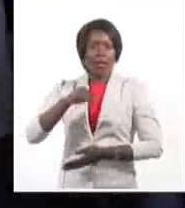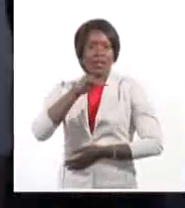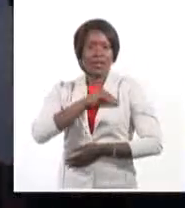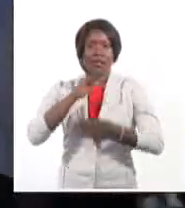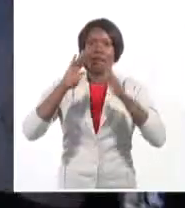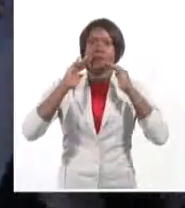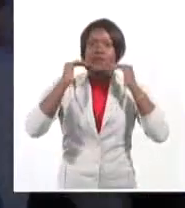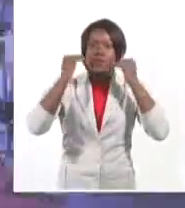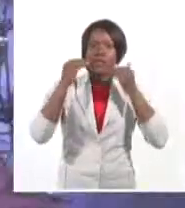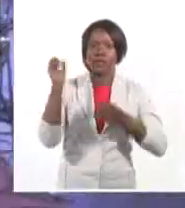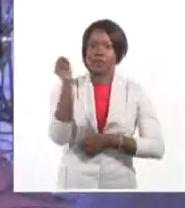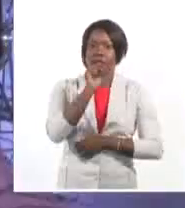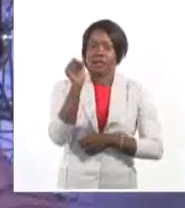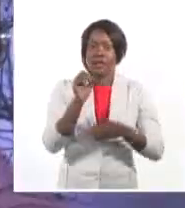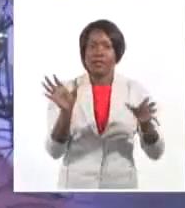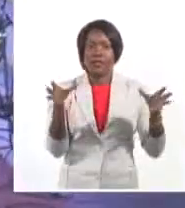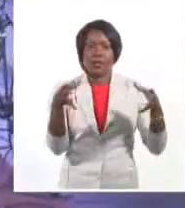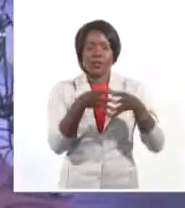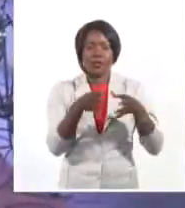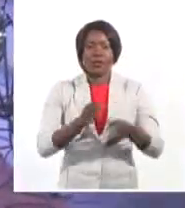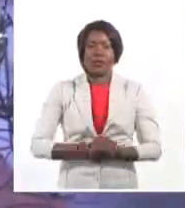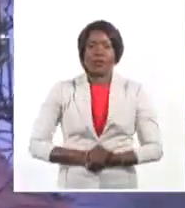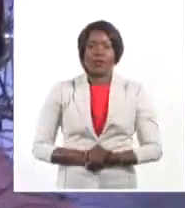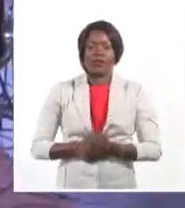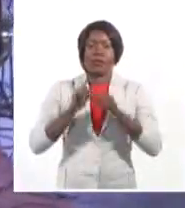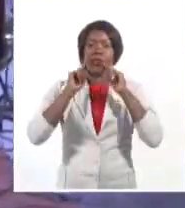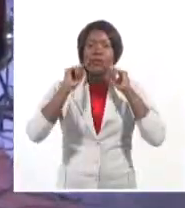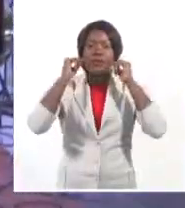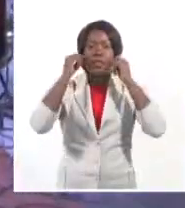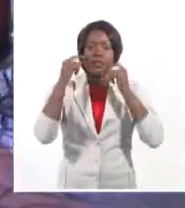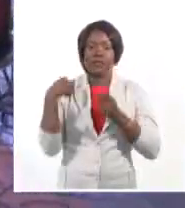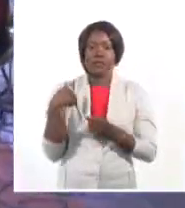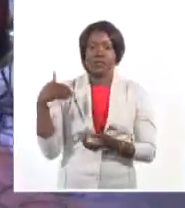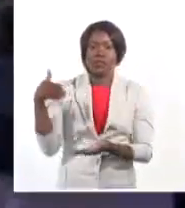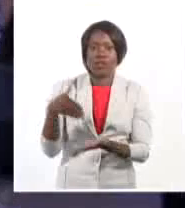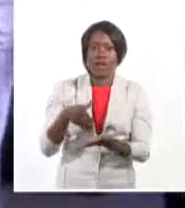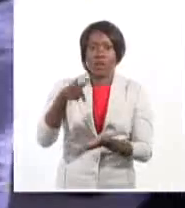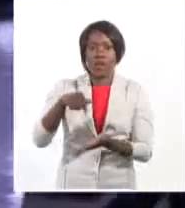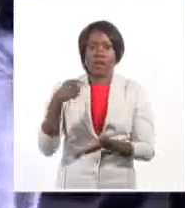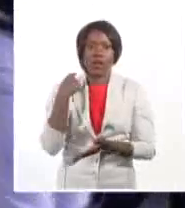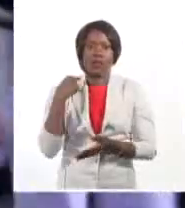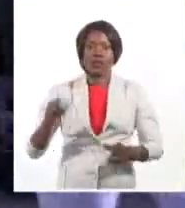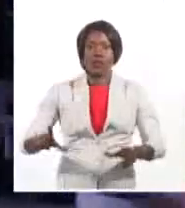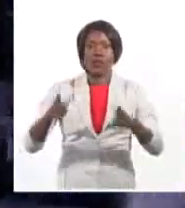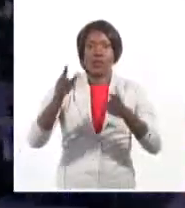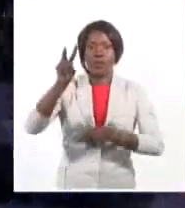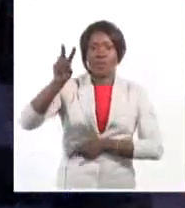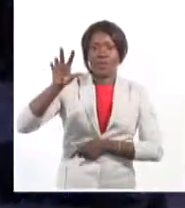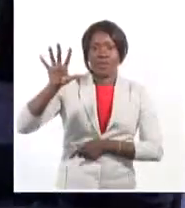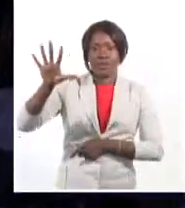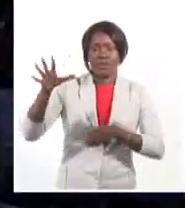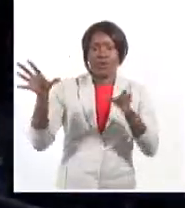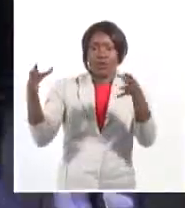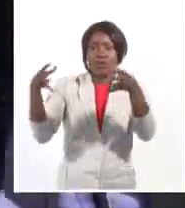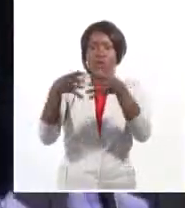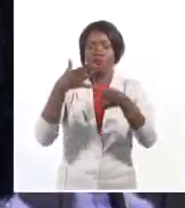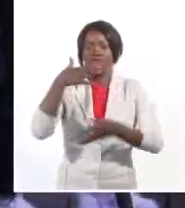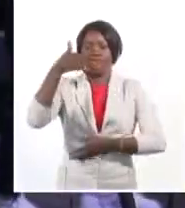Azúcar Negra. Felices estamos de haber llegado precisamente a 25 años con este vigor, con esta energía,